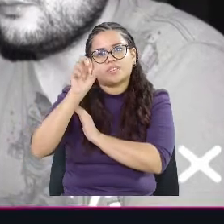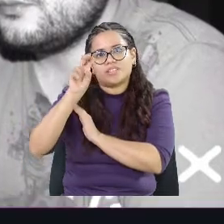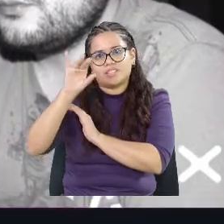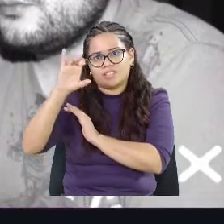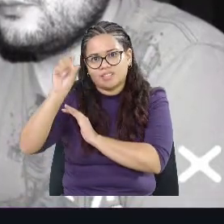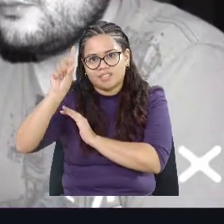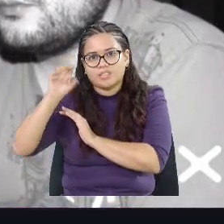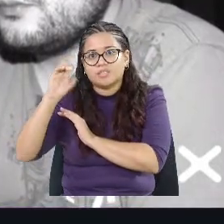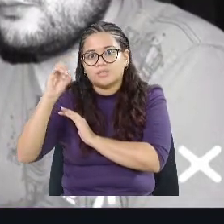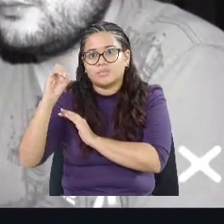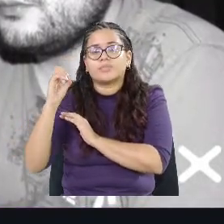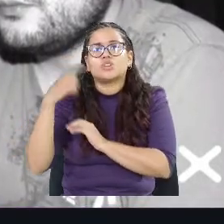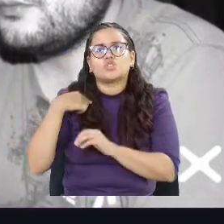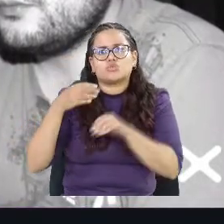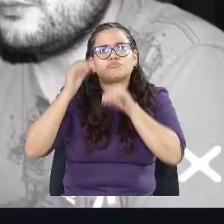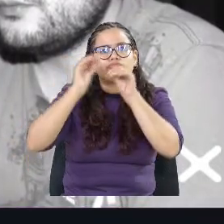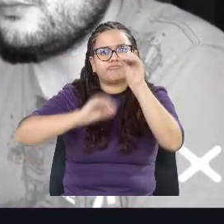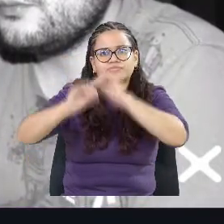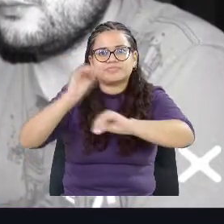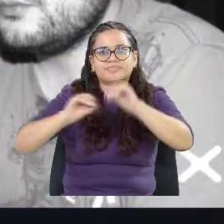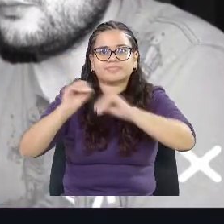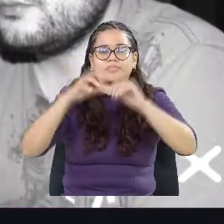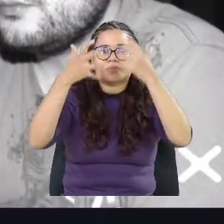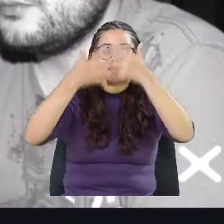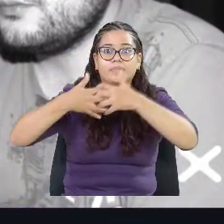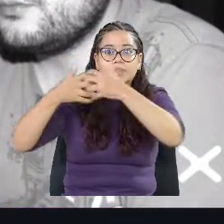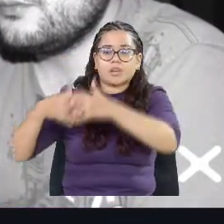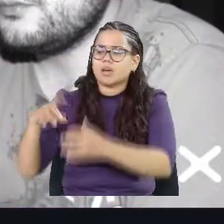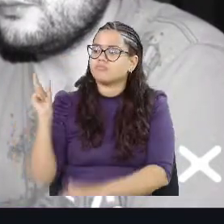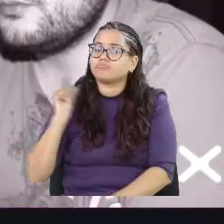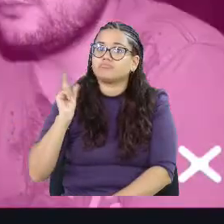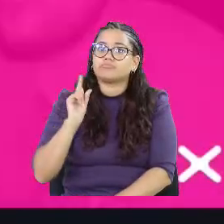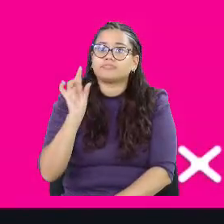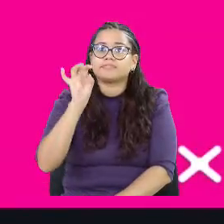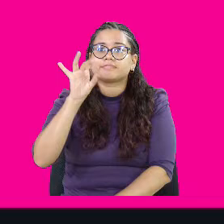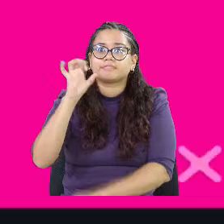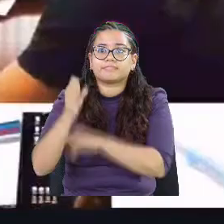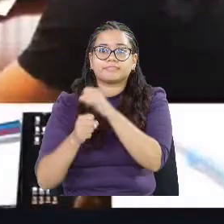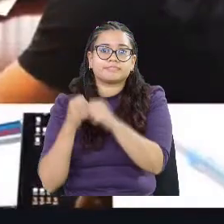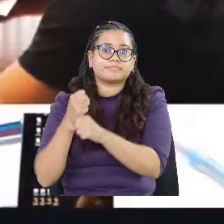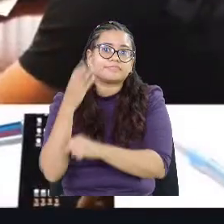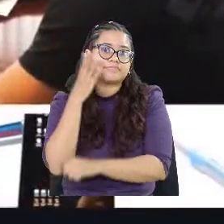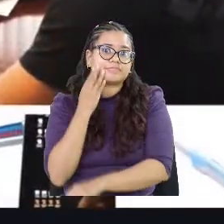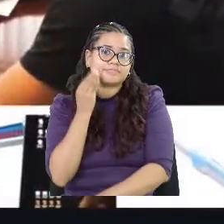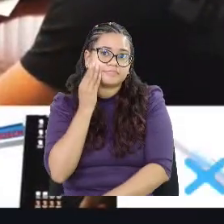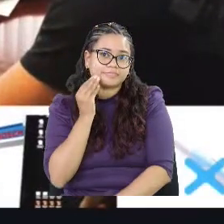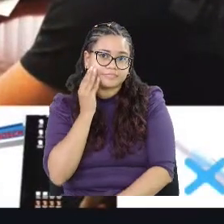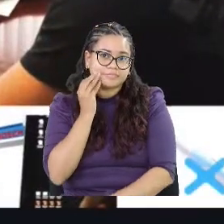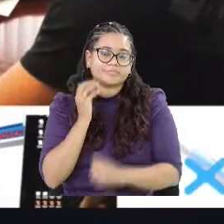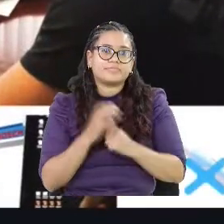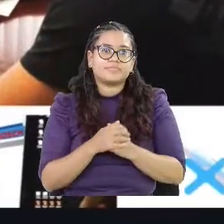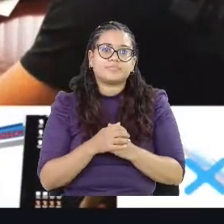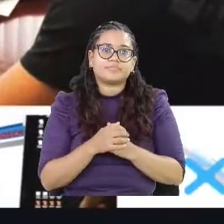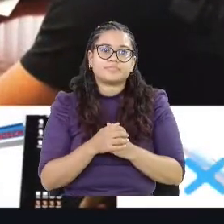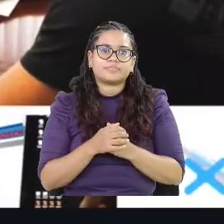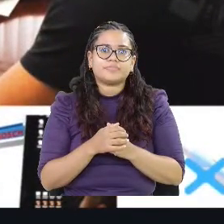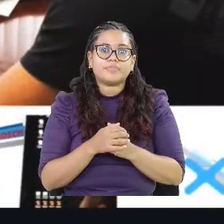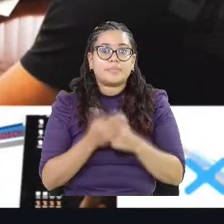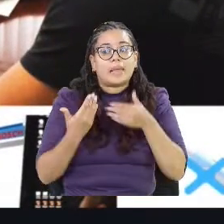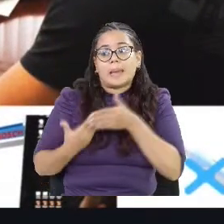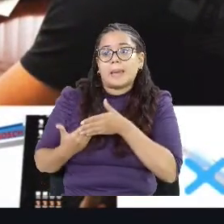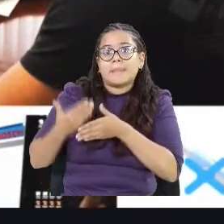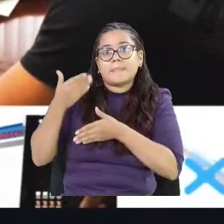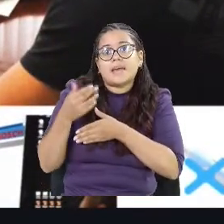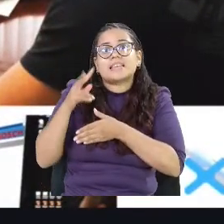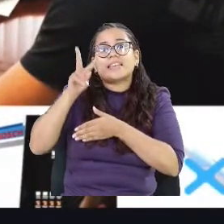Molina, yo soy diseñador industrial, tengo 15 años de experiencia. En los primeros 7 años